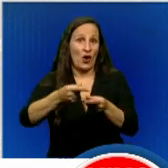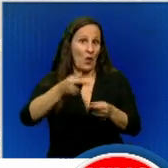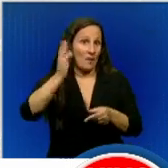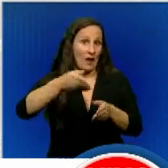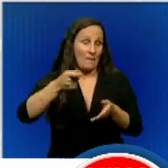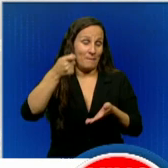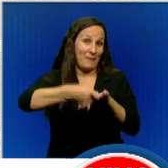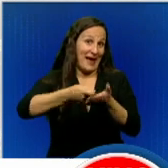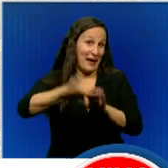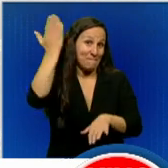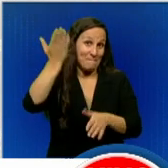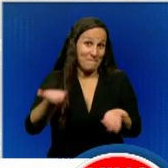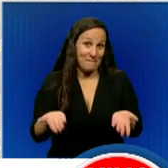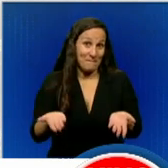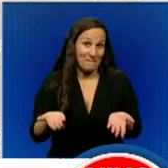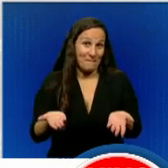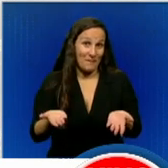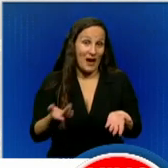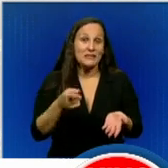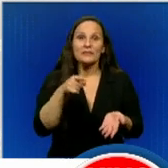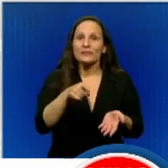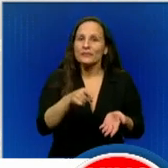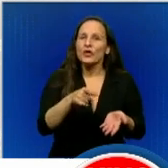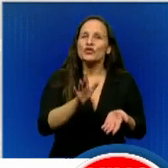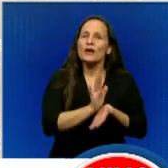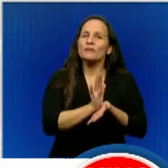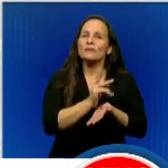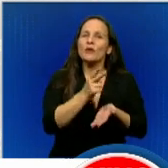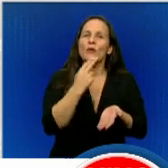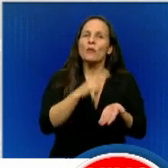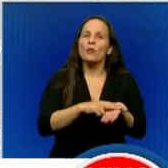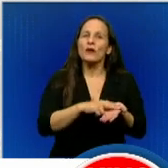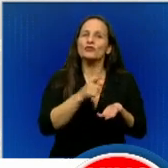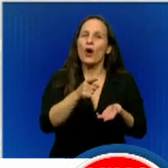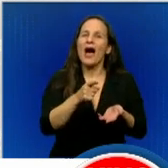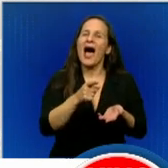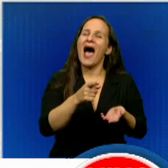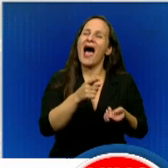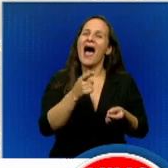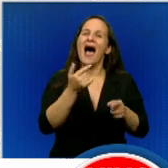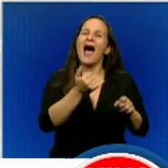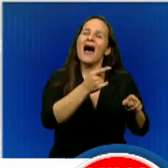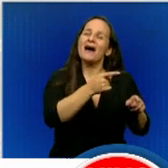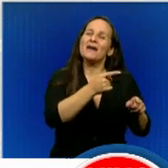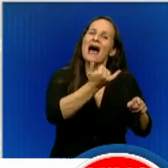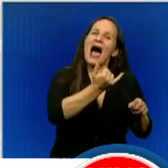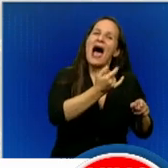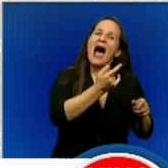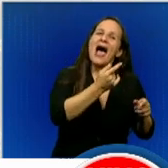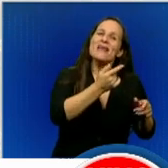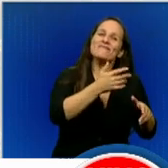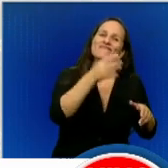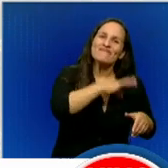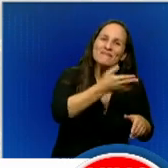no se logra con el impuesto absolutamente ninguna progresividad el problema es que no analizan